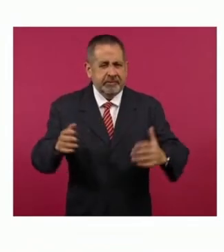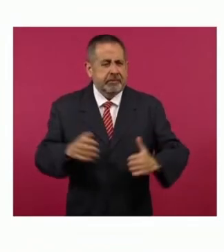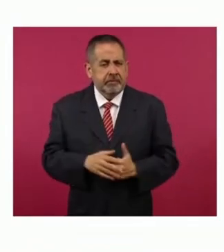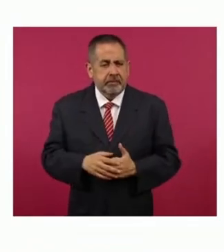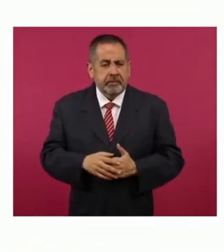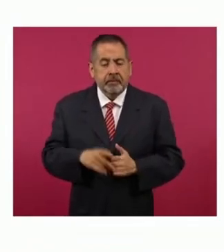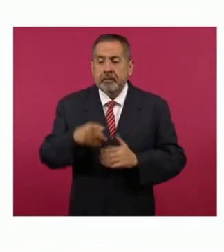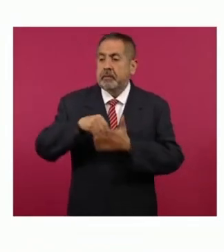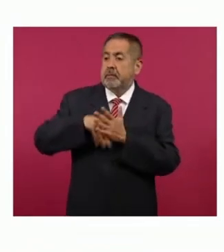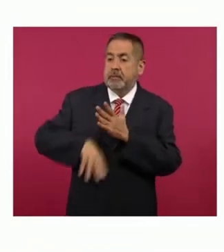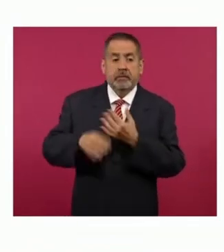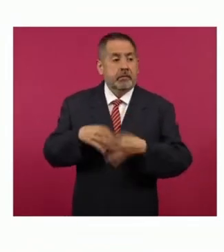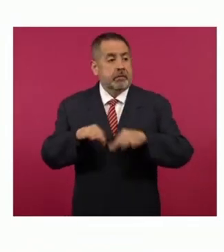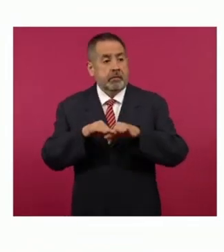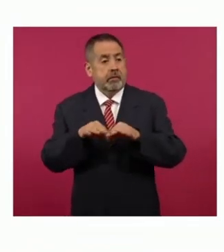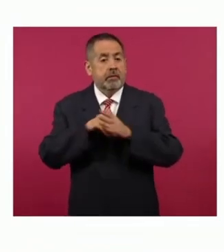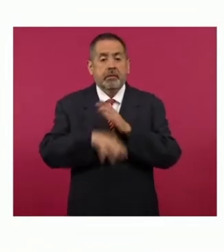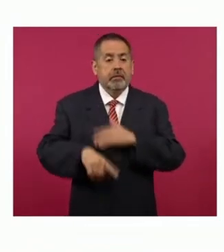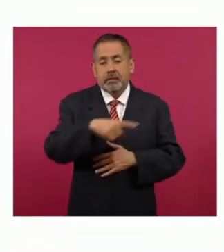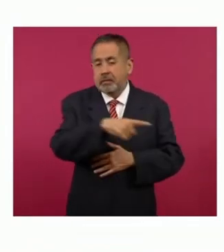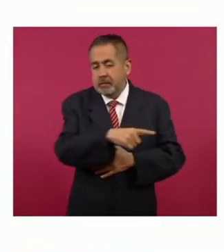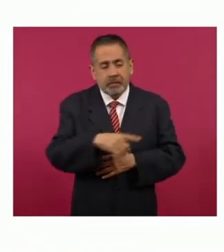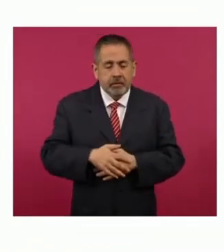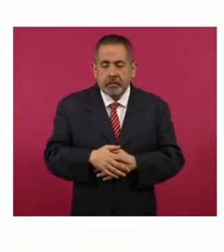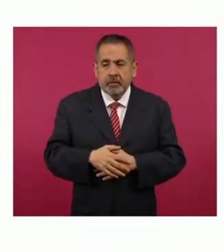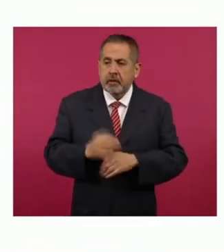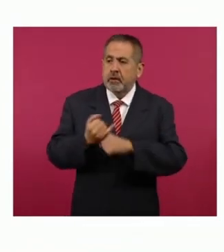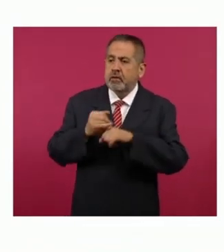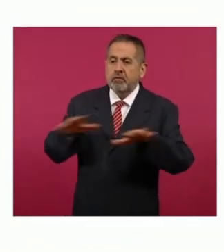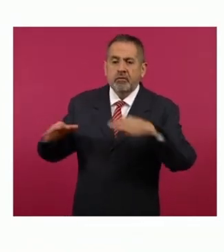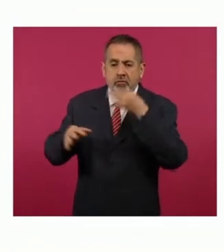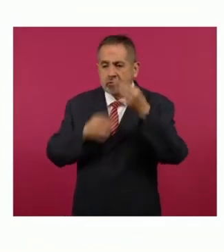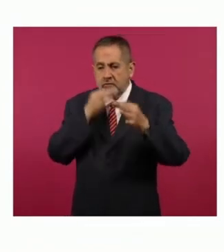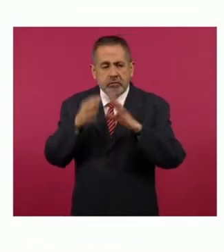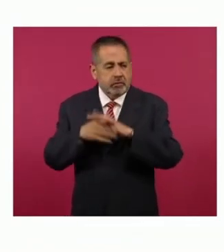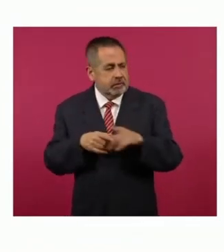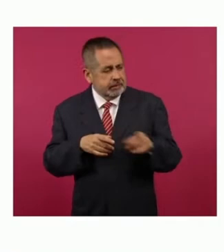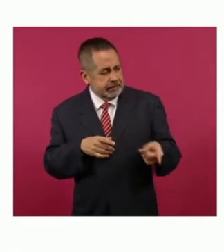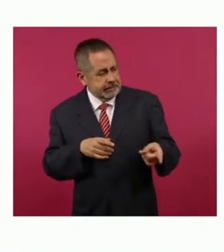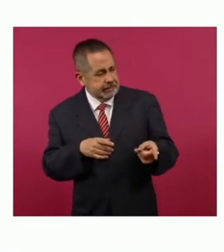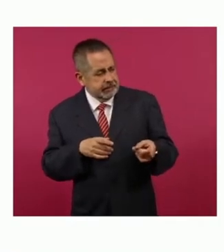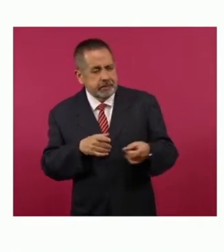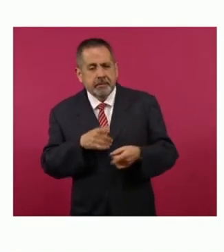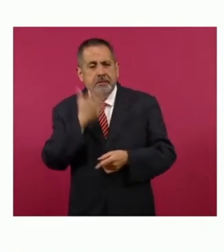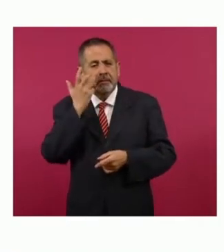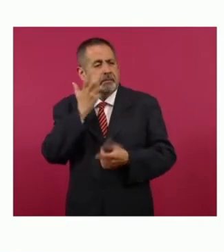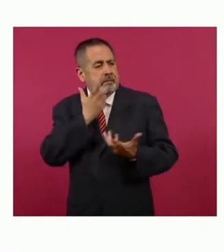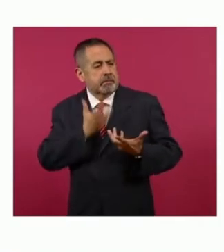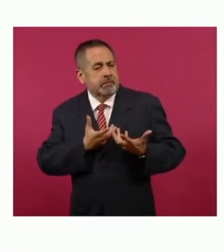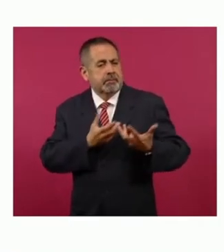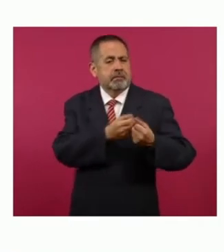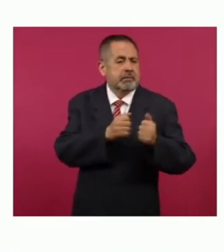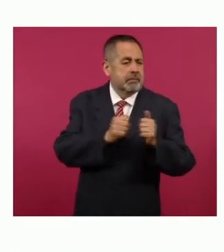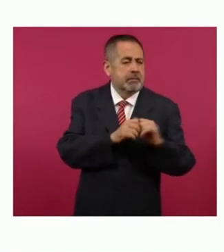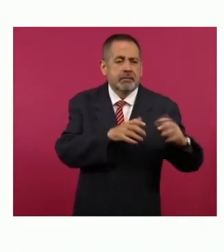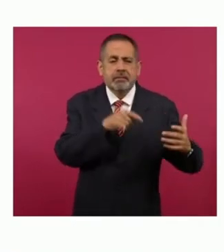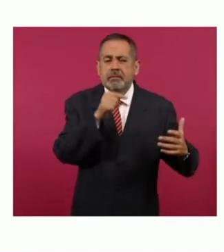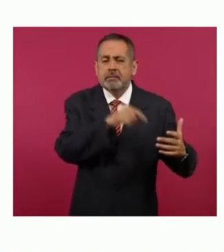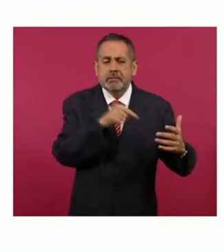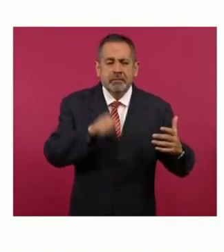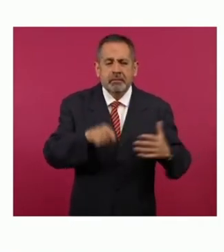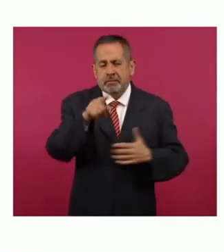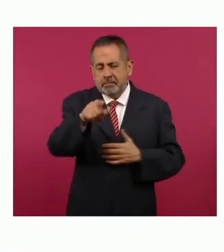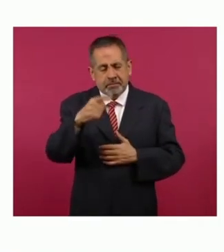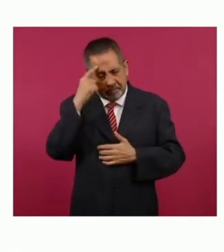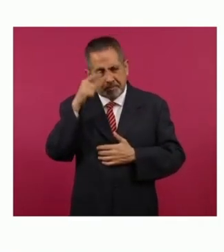relevante y, sobre todo, por revelar una posición parcial, tendenciosa y prejuiciada,